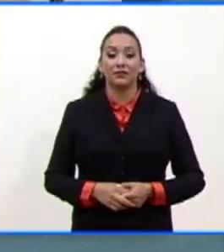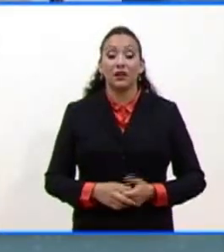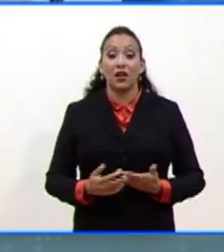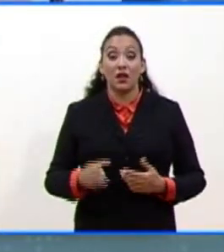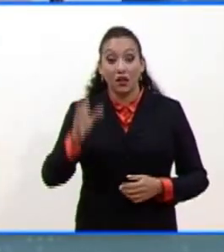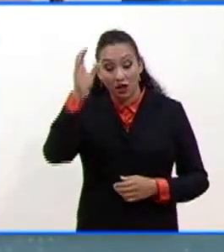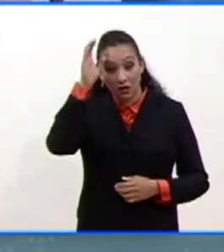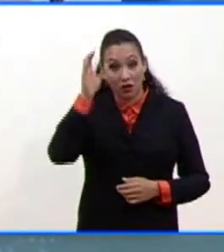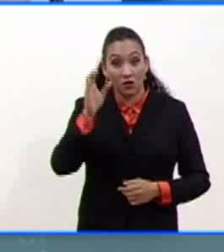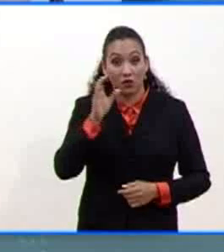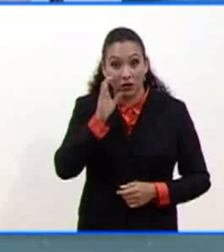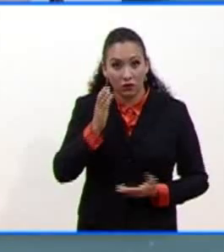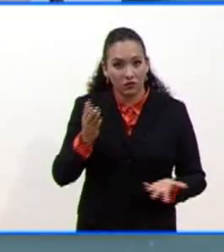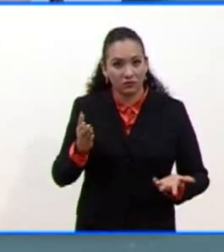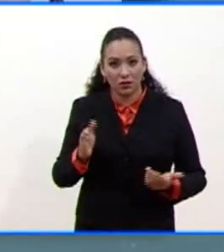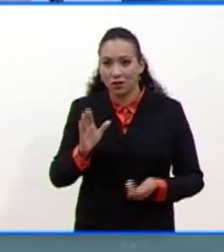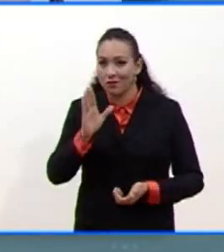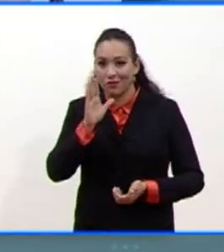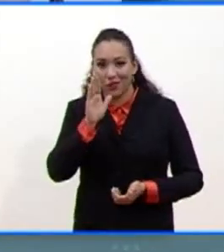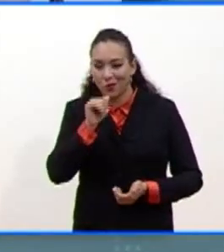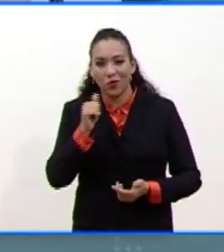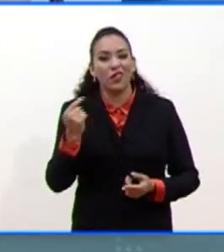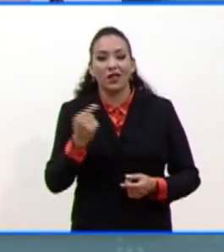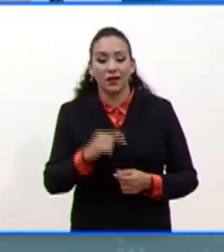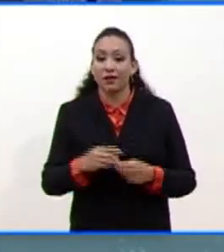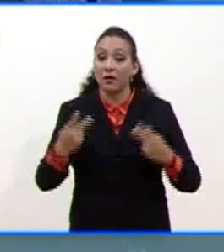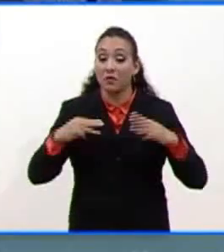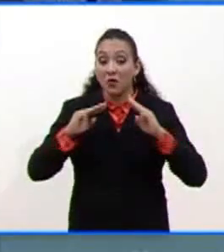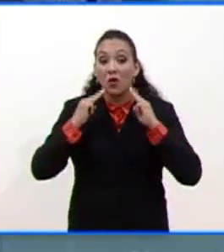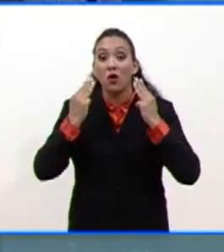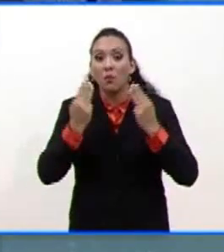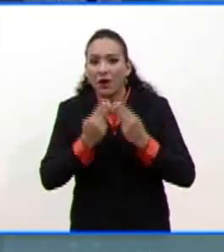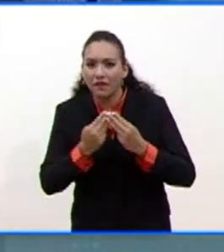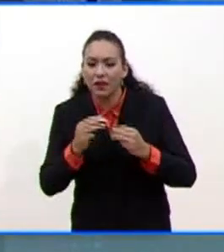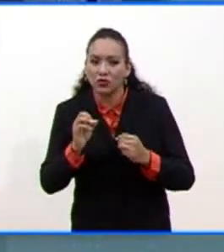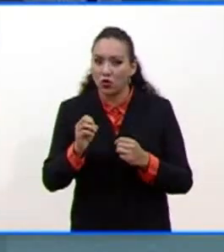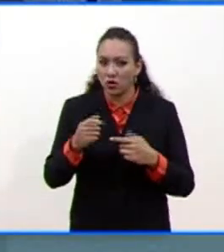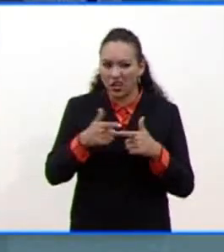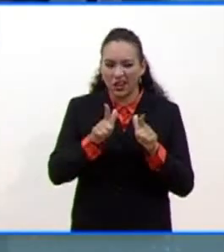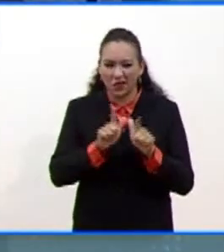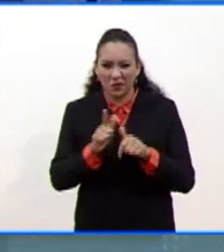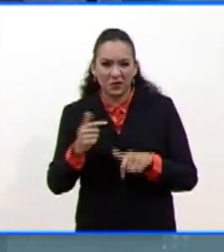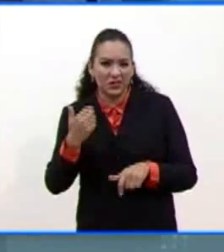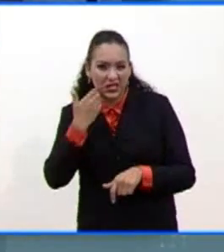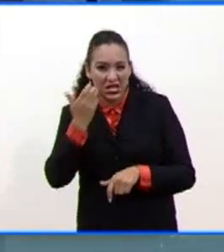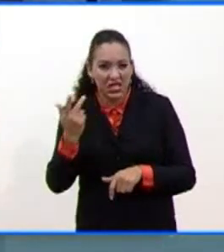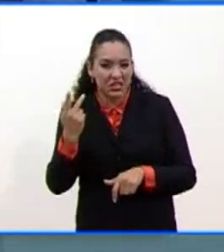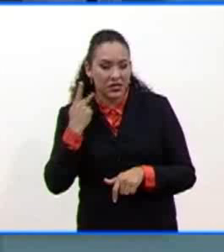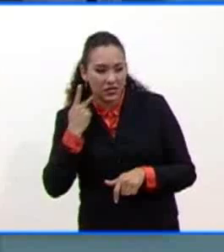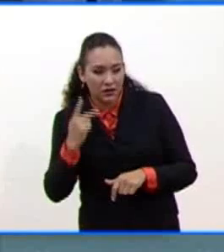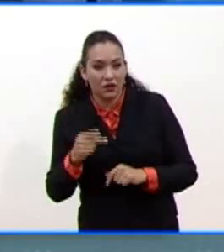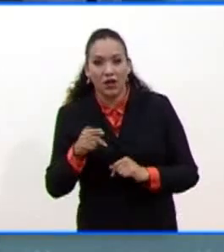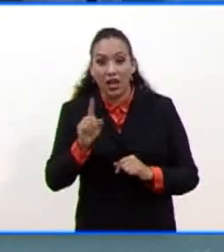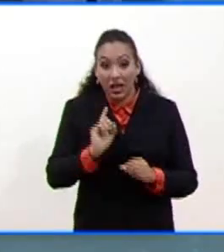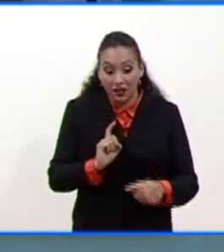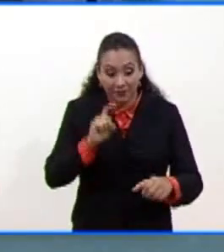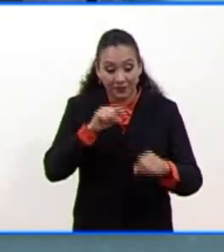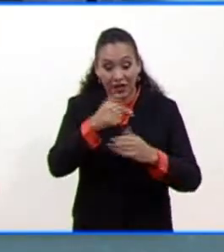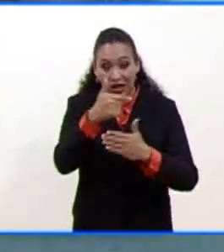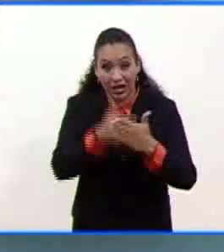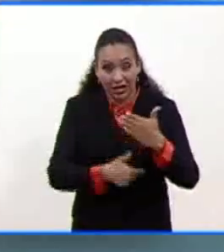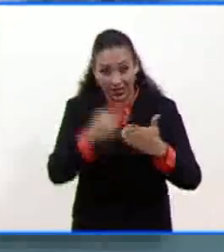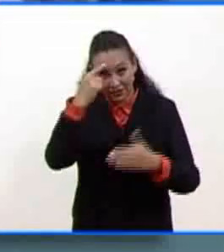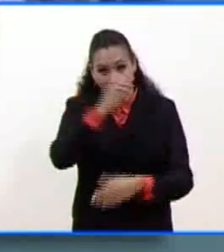En Coahuila no se permitirá que personas del crimen organizado o con intereses particulares formen parte de la lista de candidatos para la